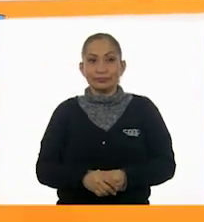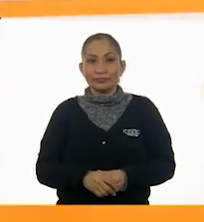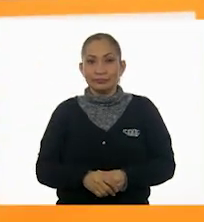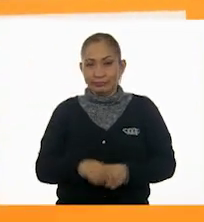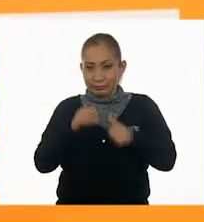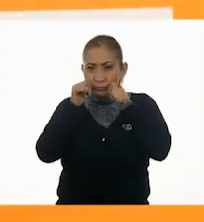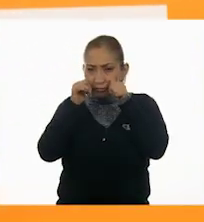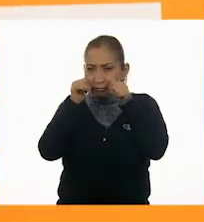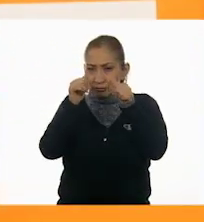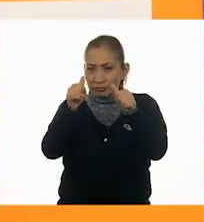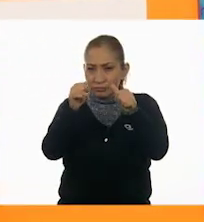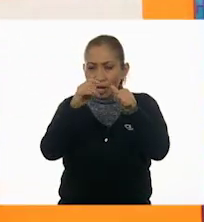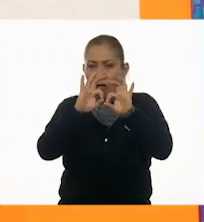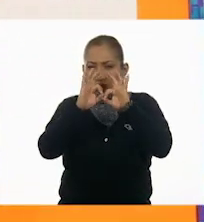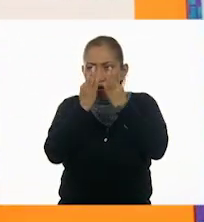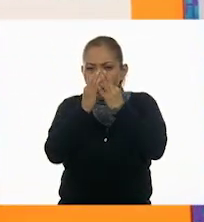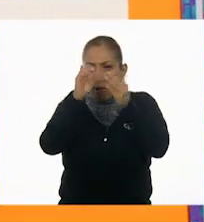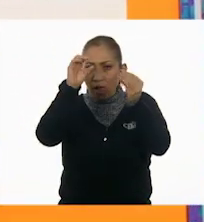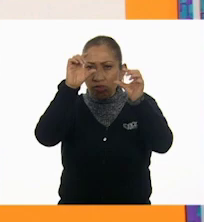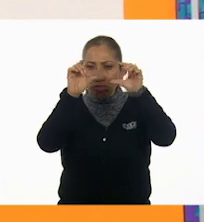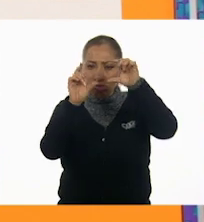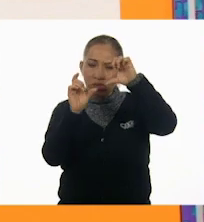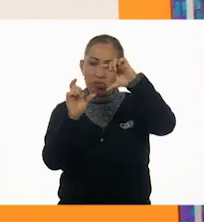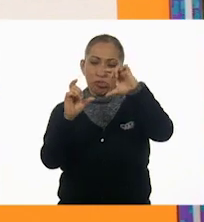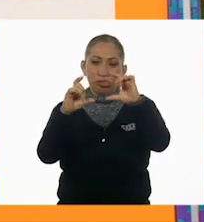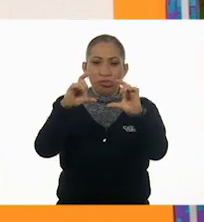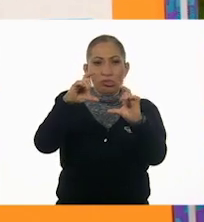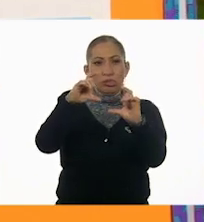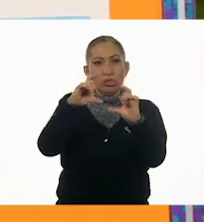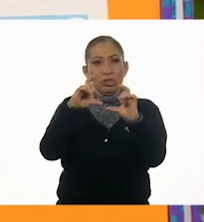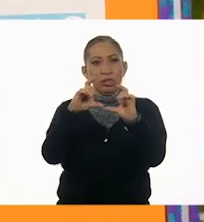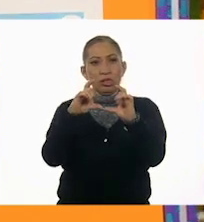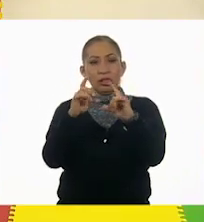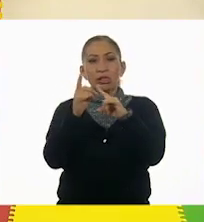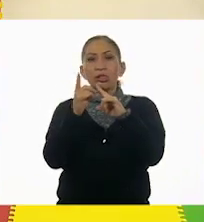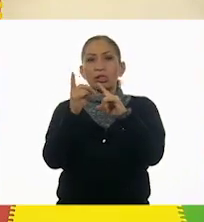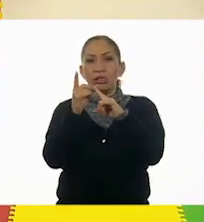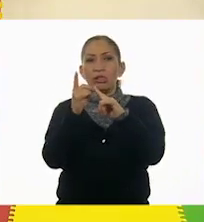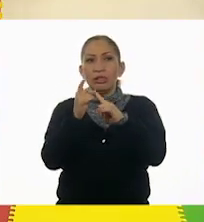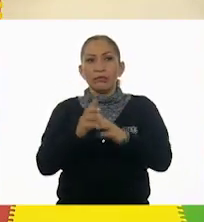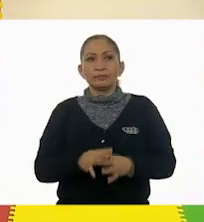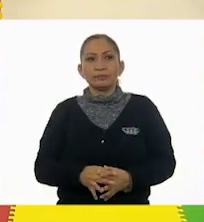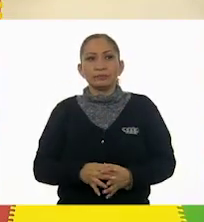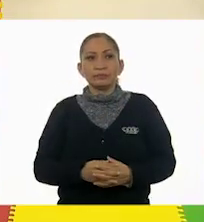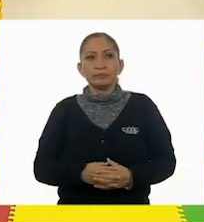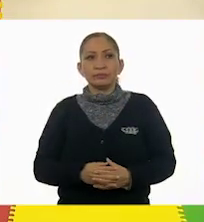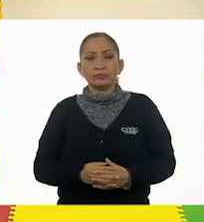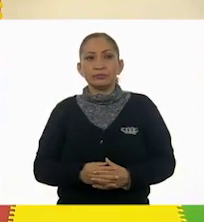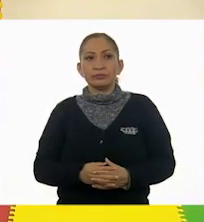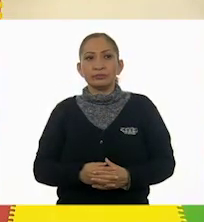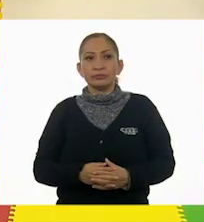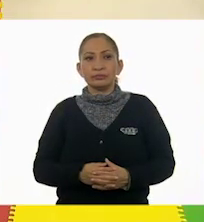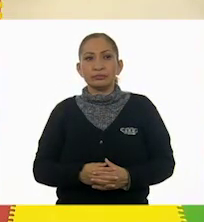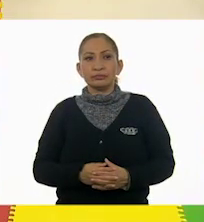Fíjense muy bien en la pieza. A ver. Ay, caray.